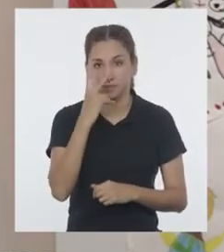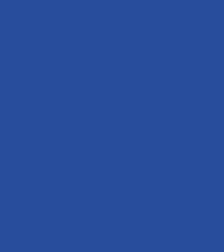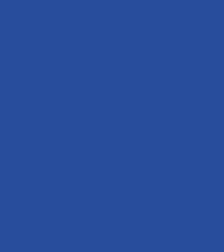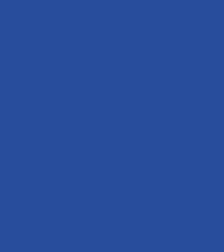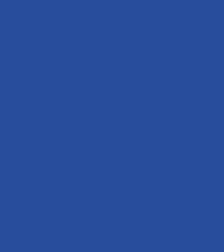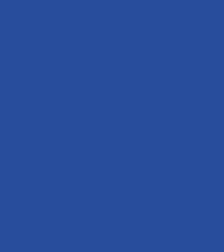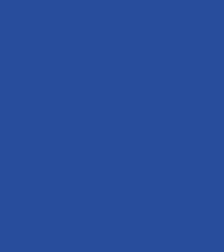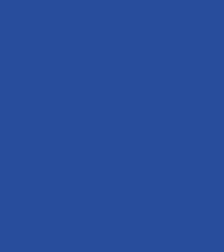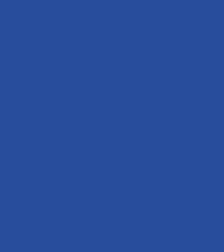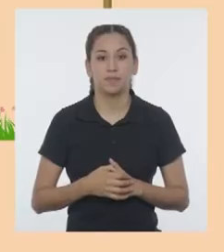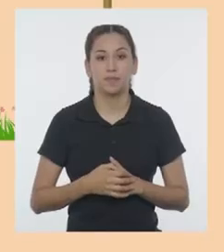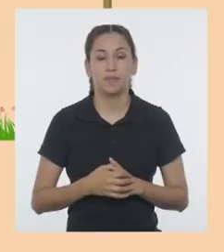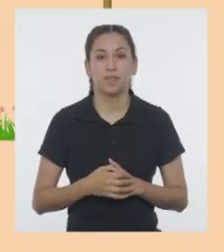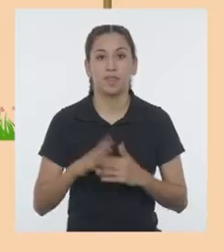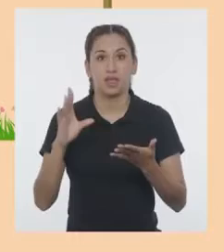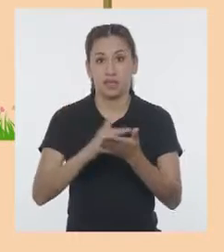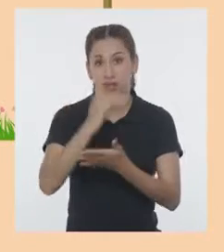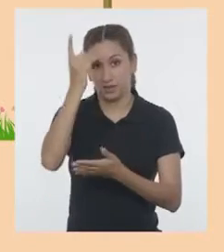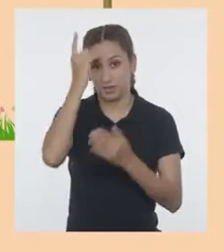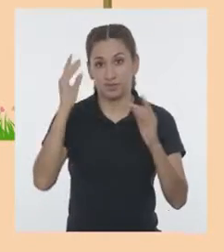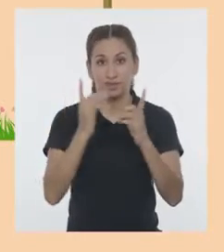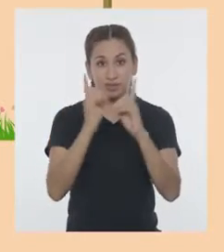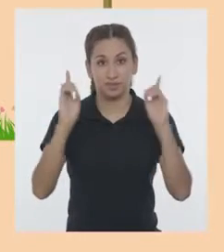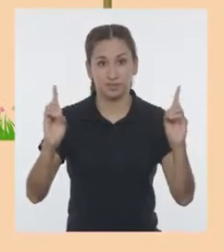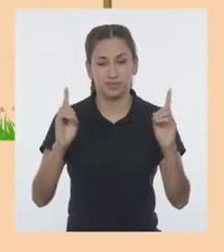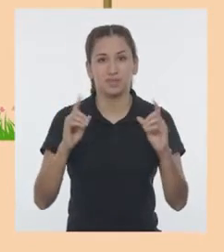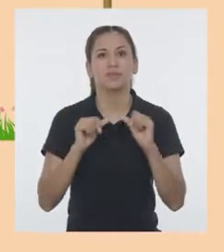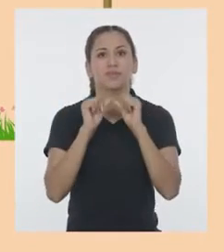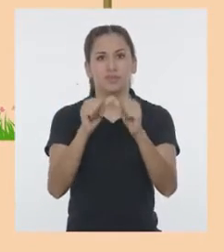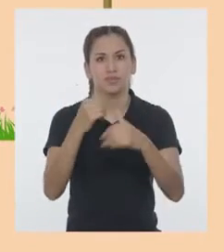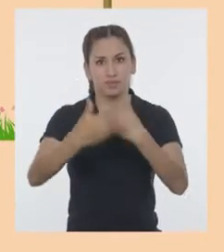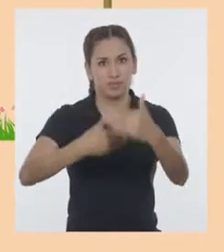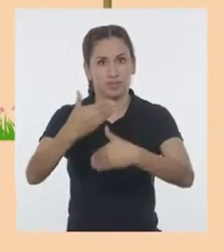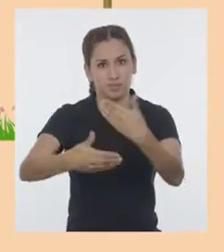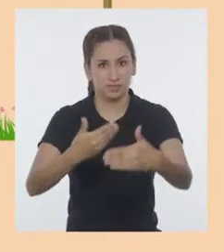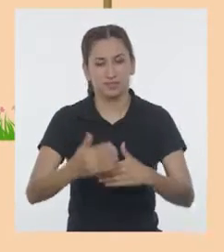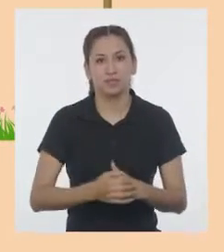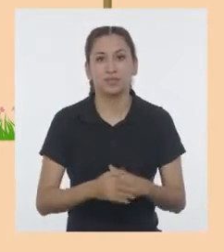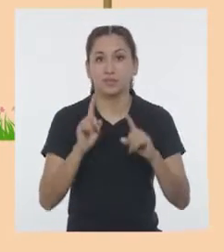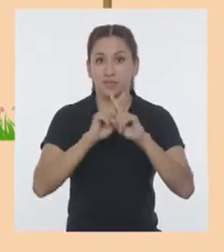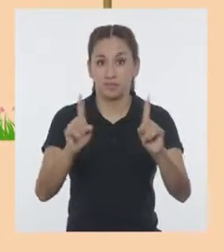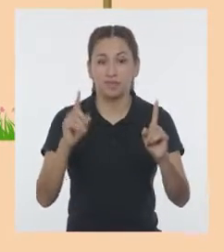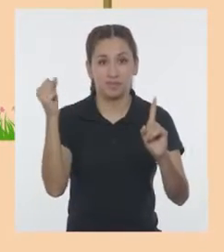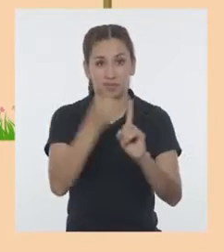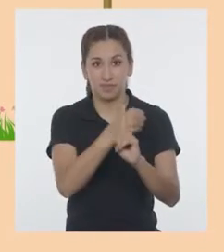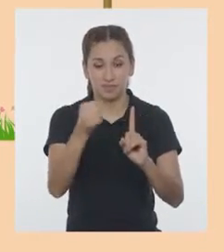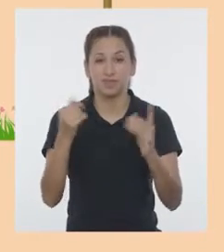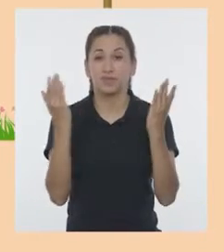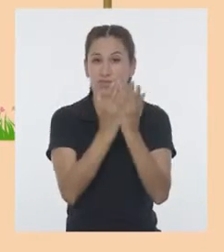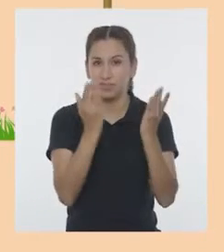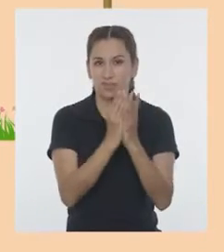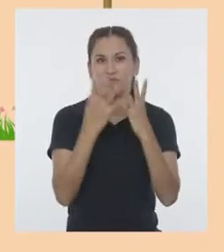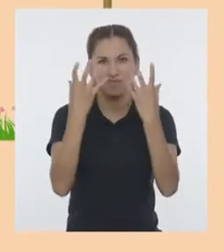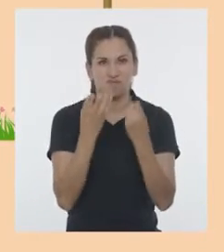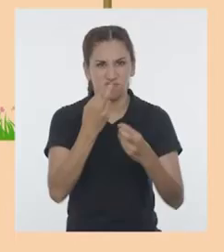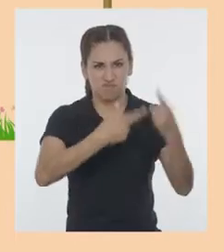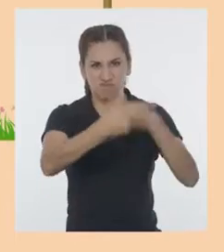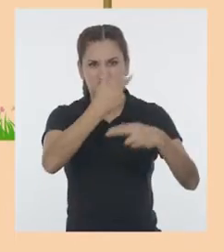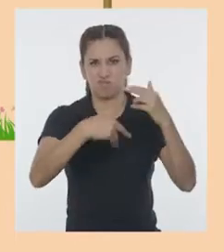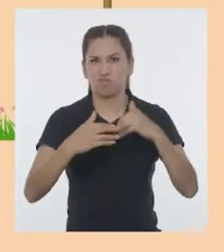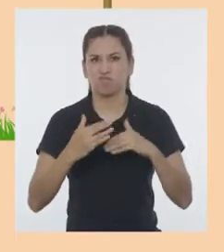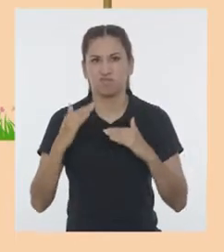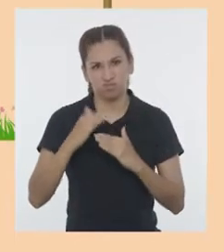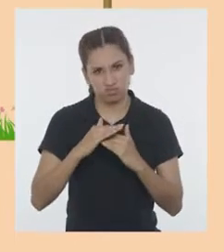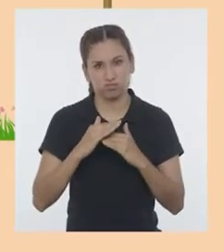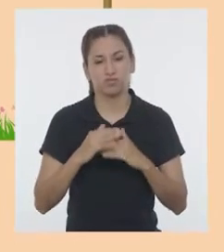video. La educación a distancia nos permite seguir avanzando. Pero la violencia escolar nos quiere